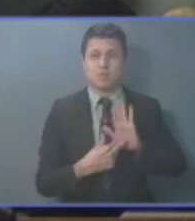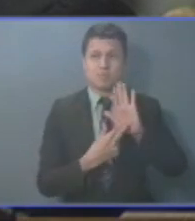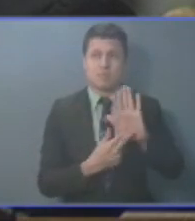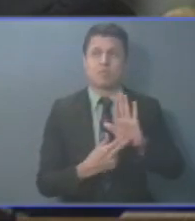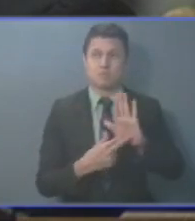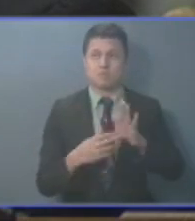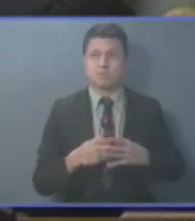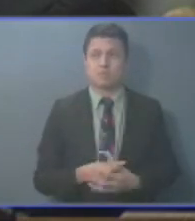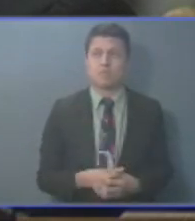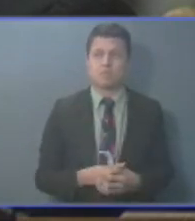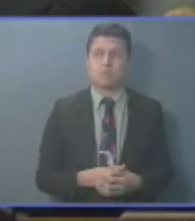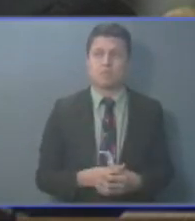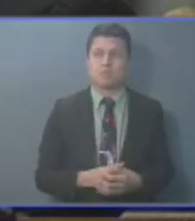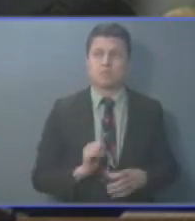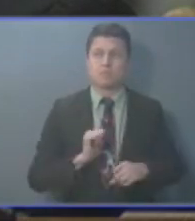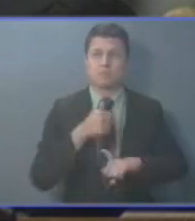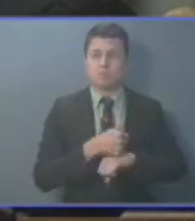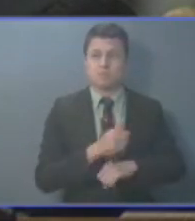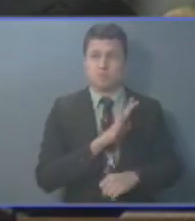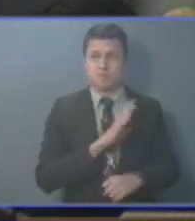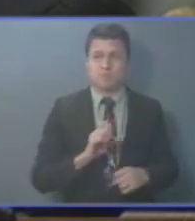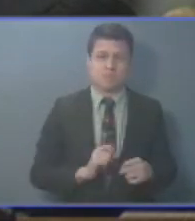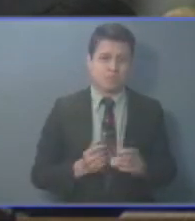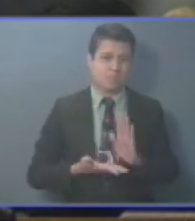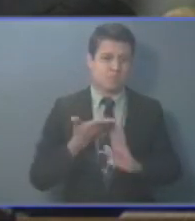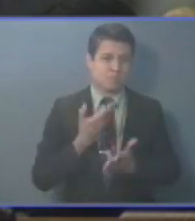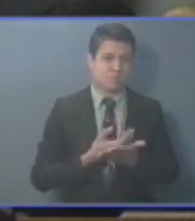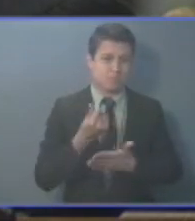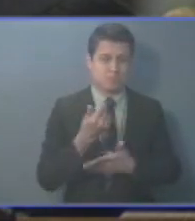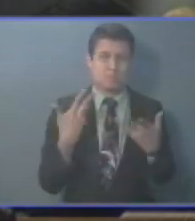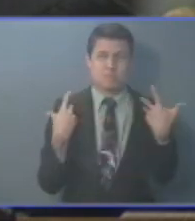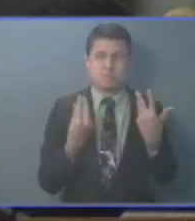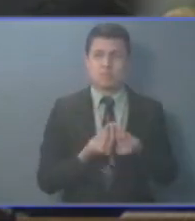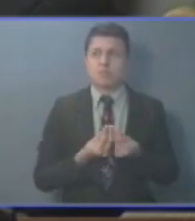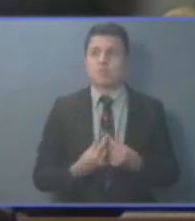representantes de la Fundación Salvadoreña para el Desarrollo Económico y Social,